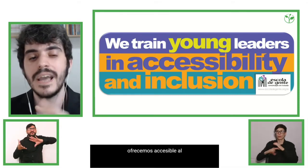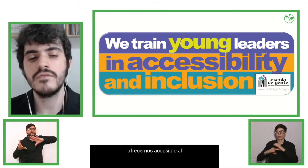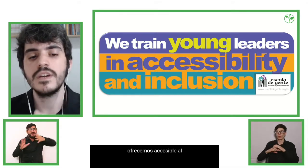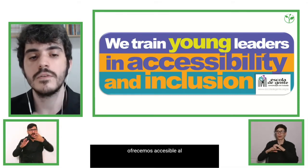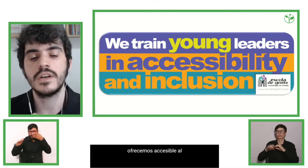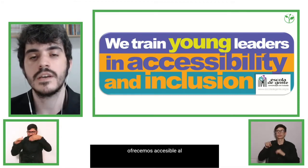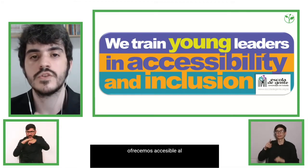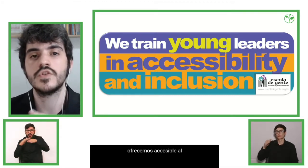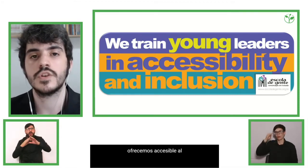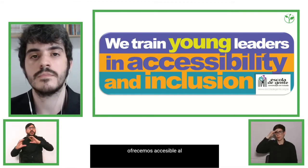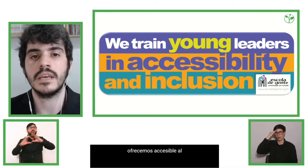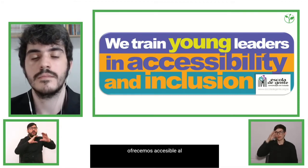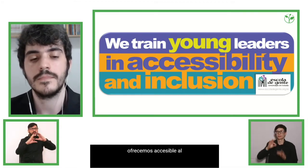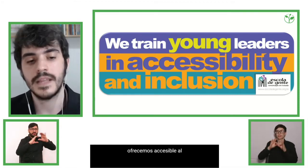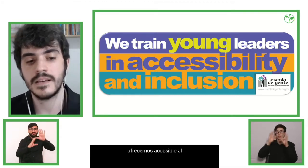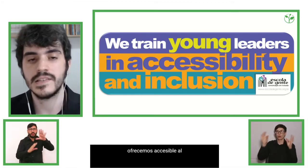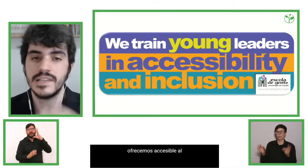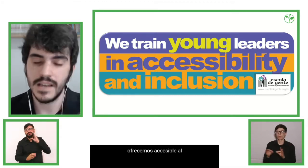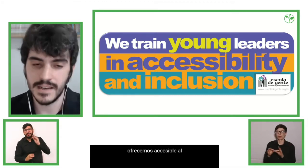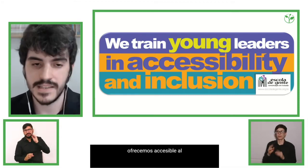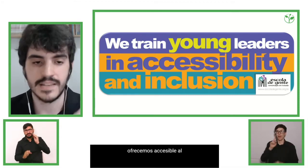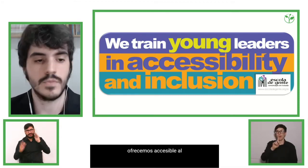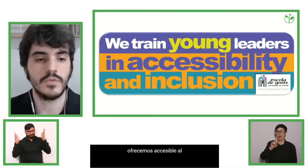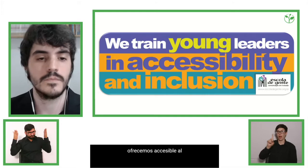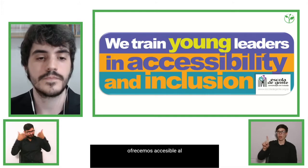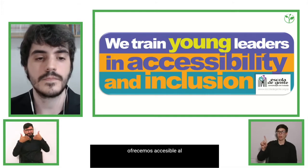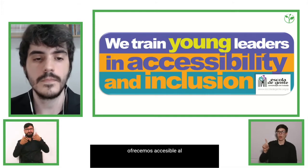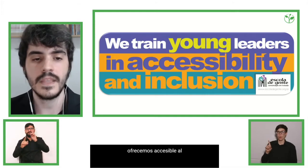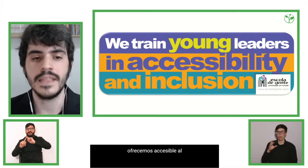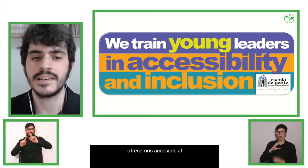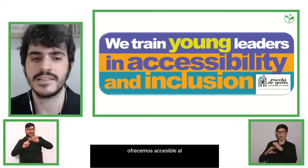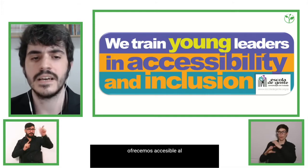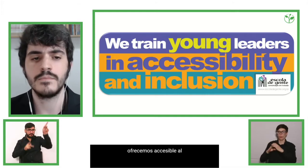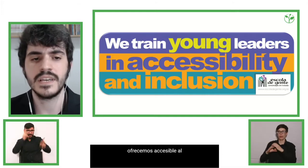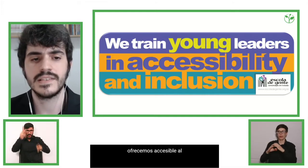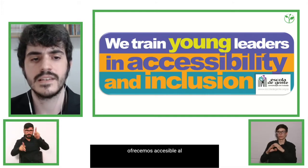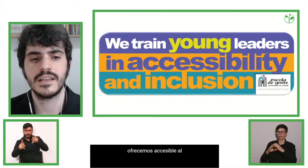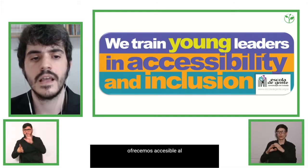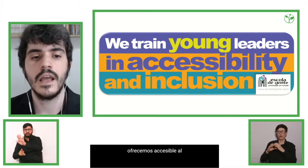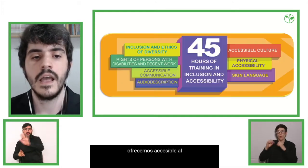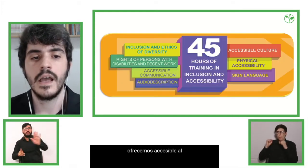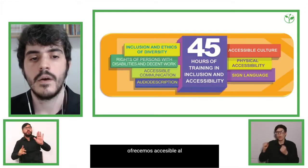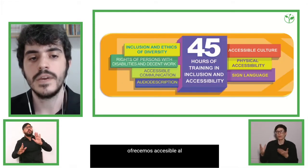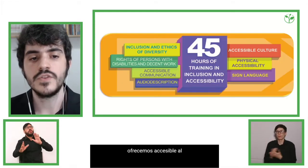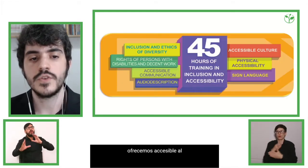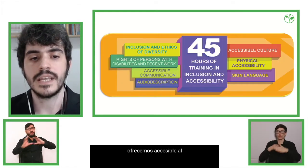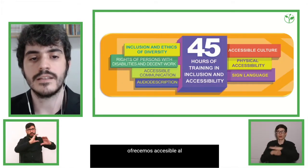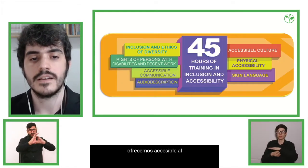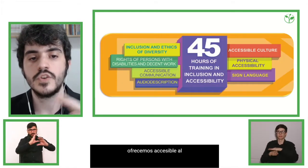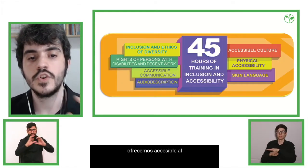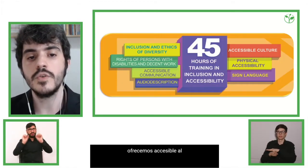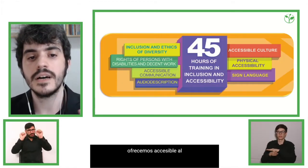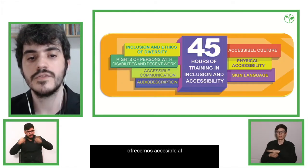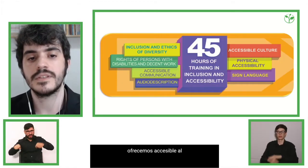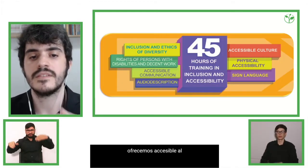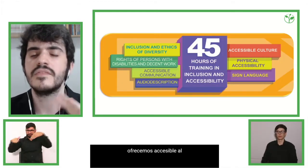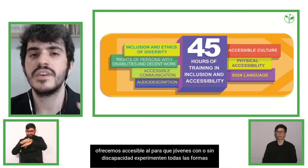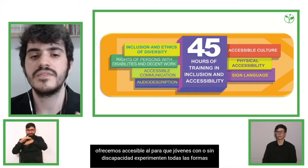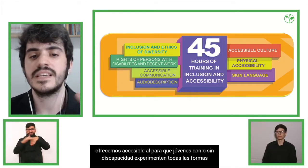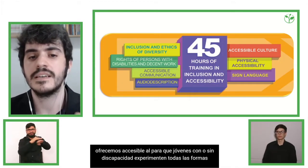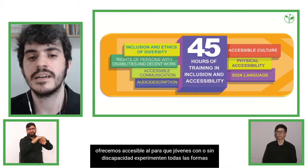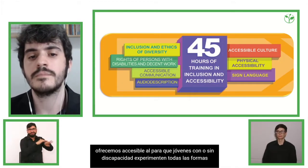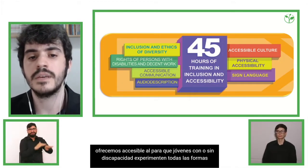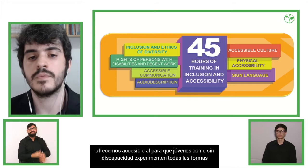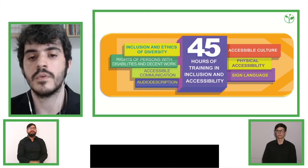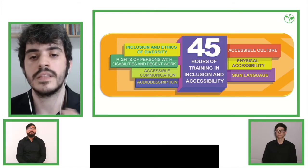experiencia completa de cómo cada comunicación puede ser accesible. La próxima. Entrenamos